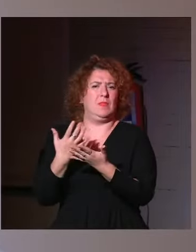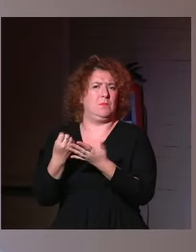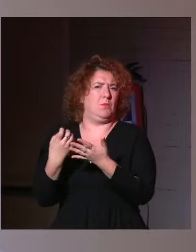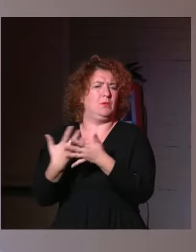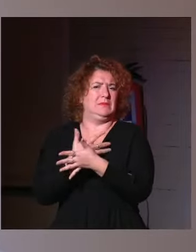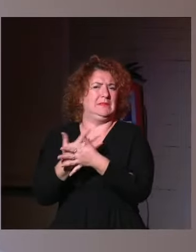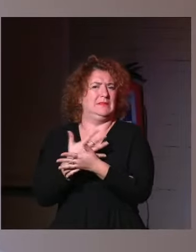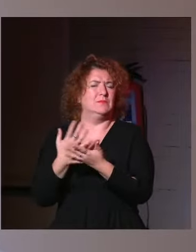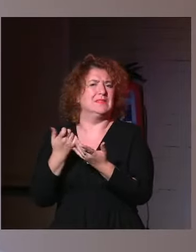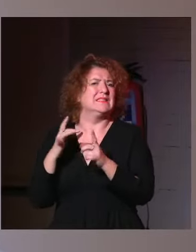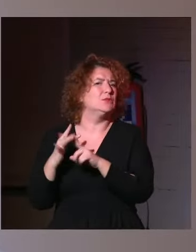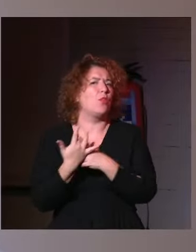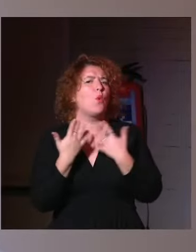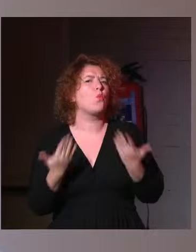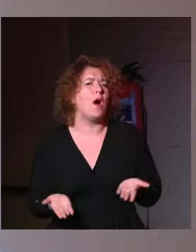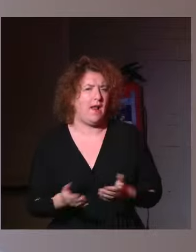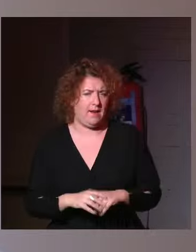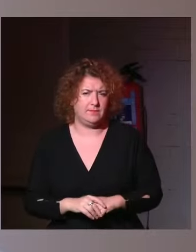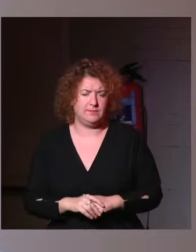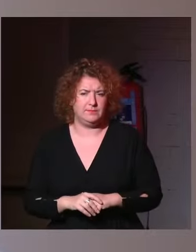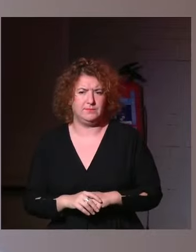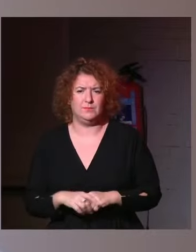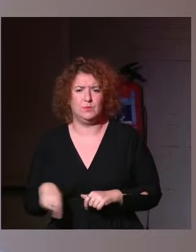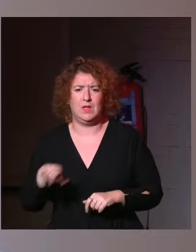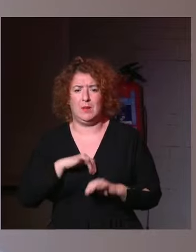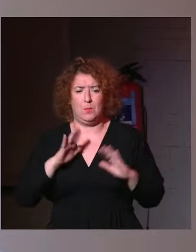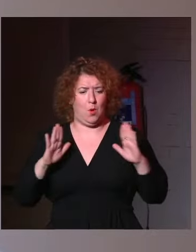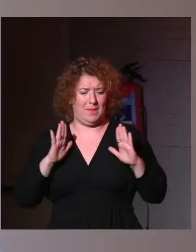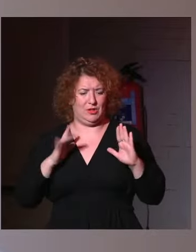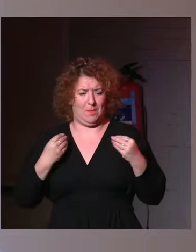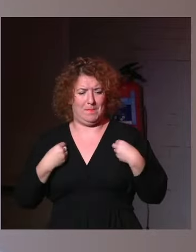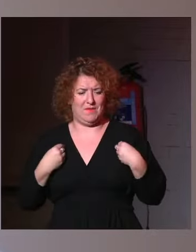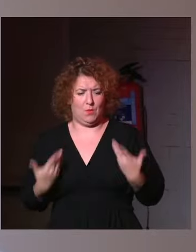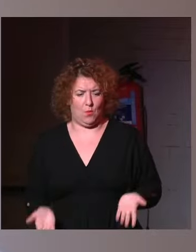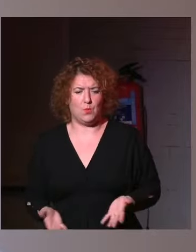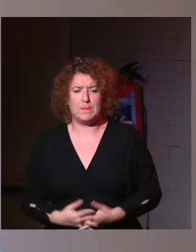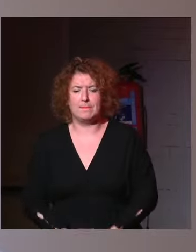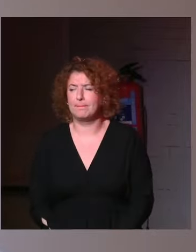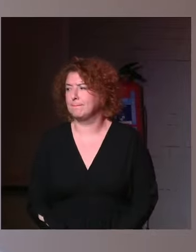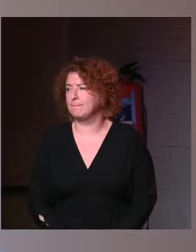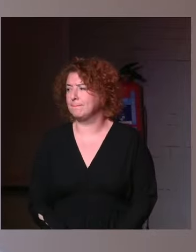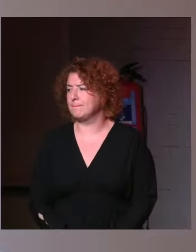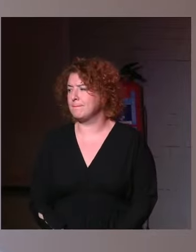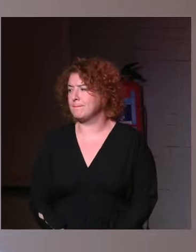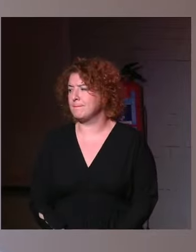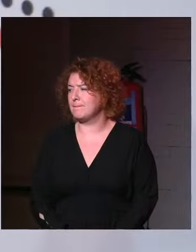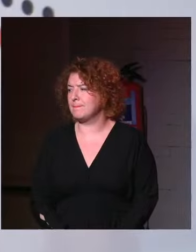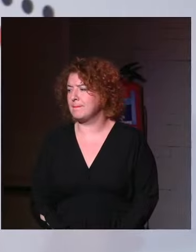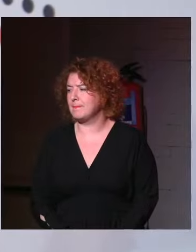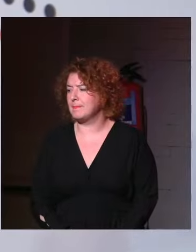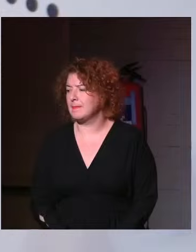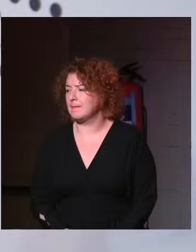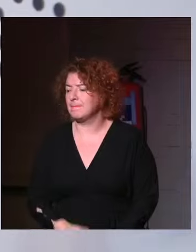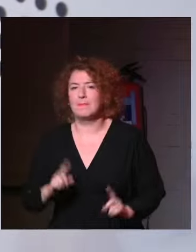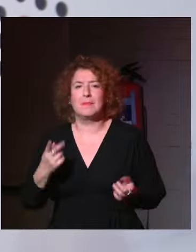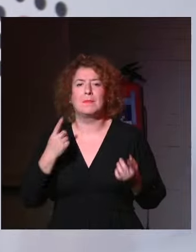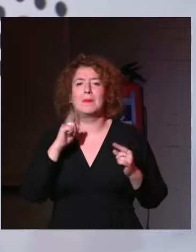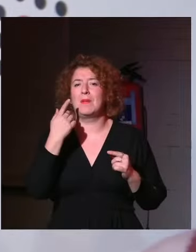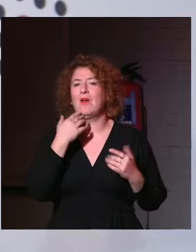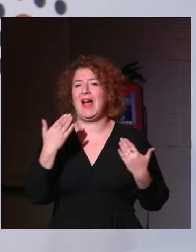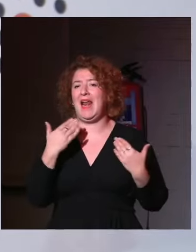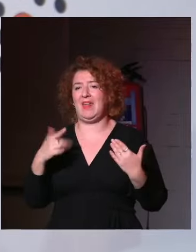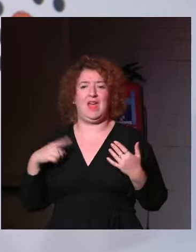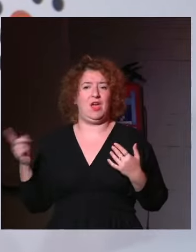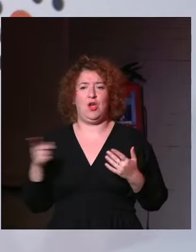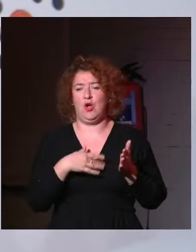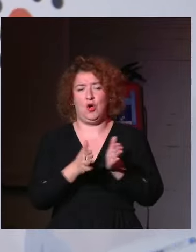qué está sucediendo Cuál es el contexto que estamos viviendo bueno primero muchas gracias Ana vos a todas las compañeras